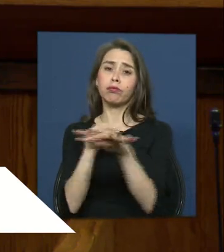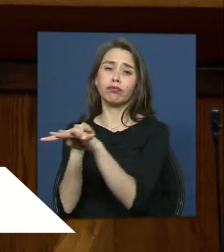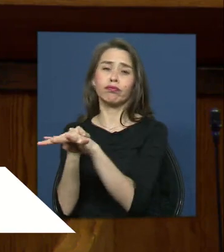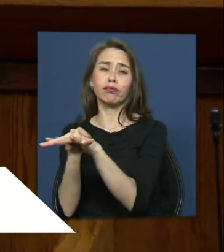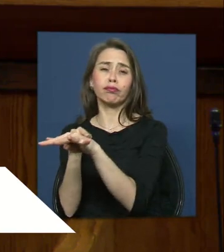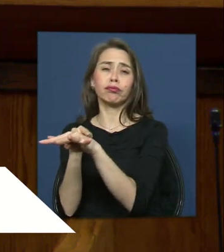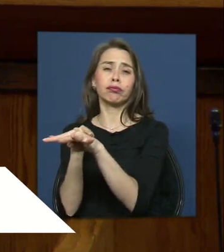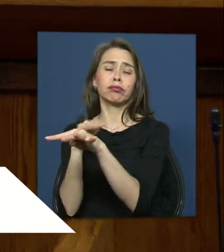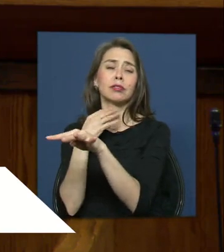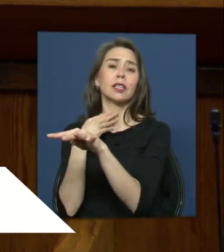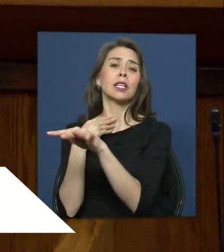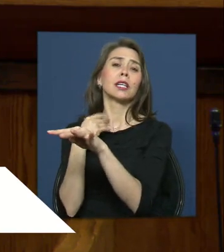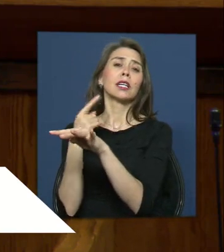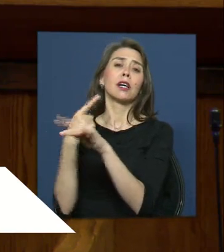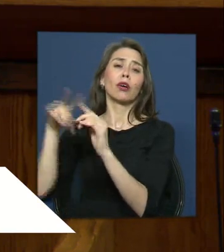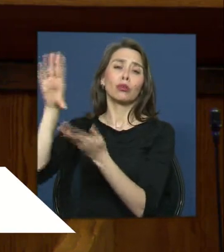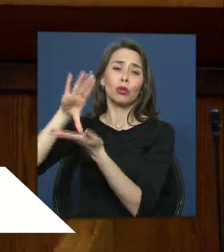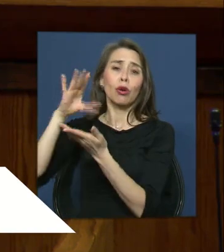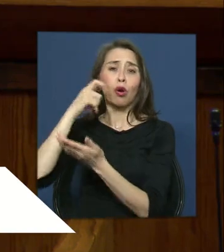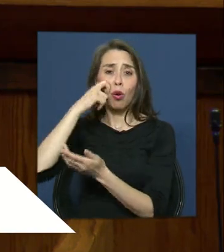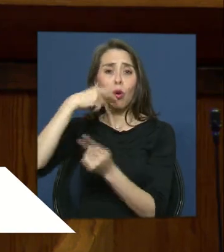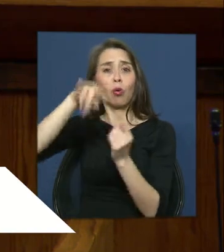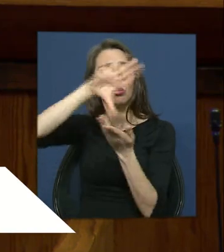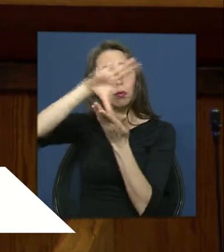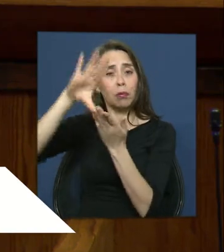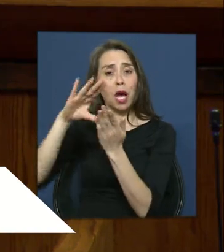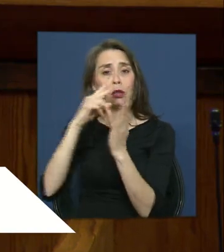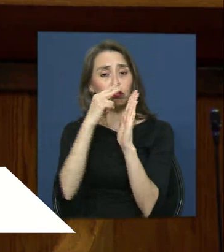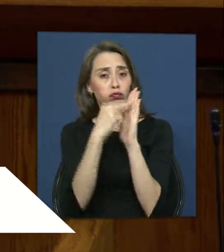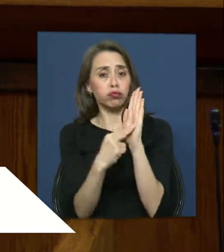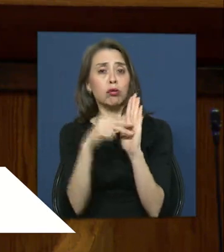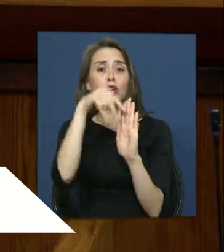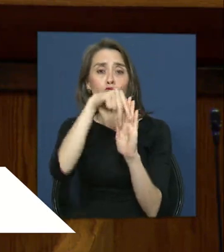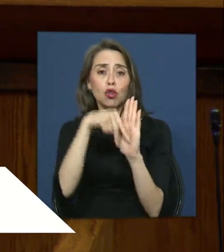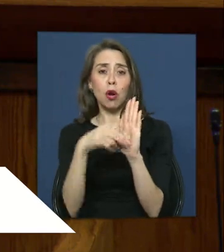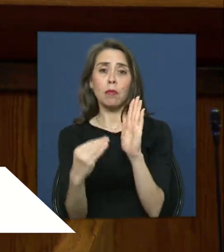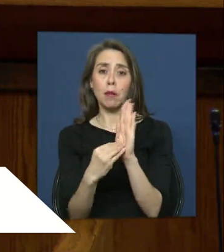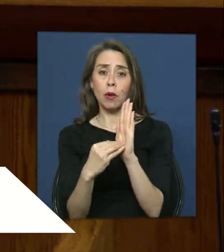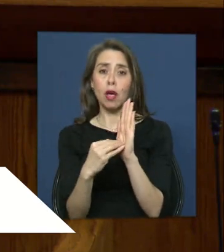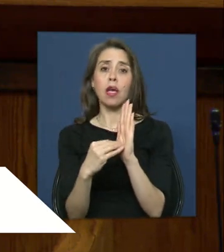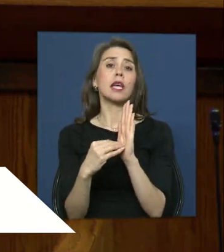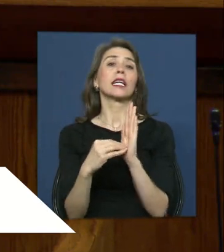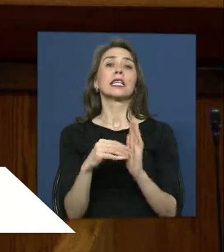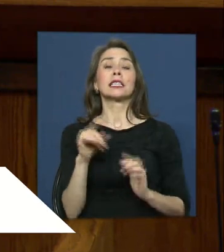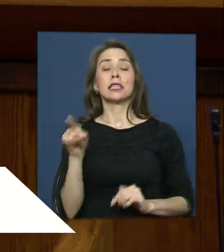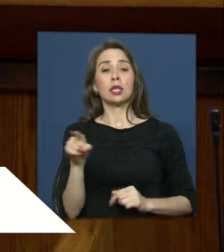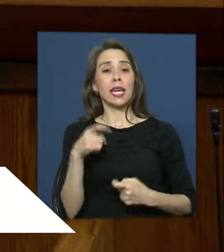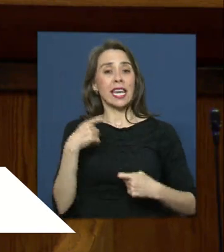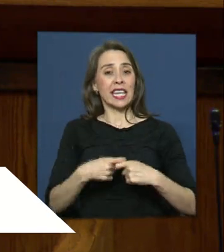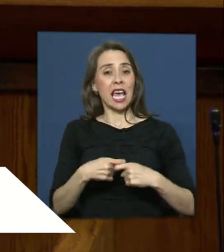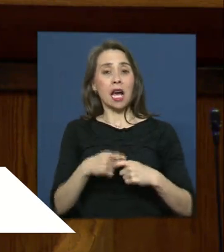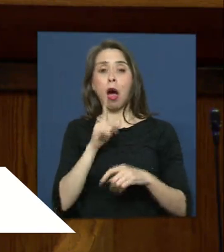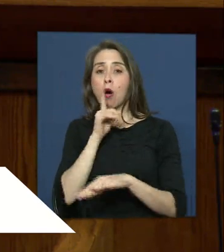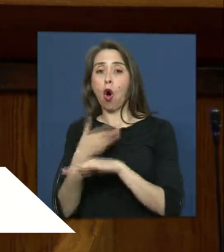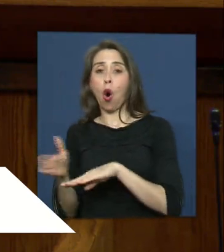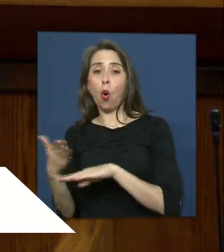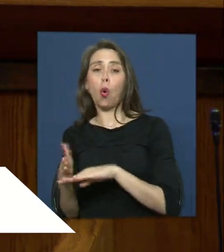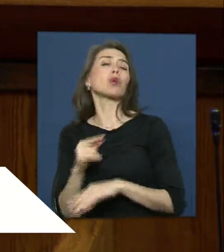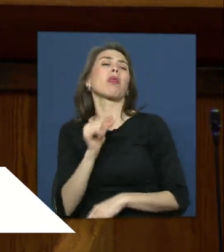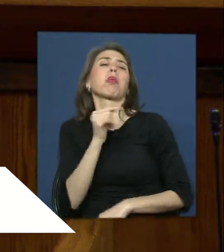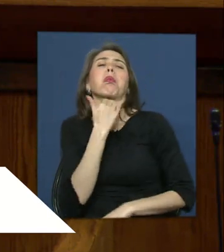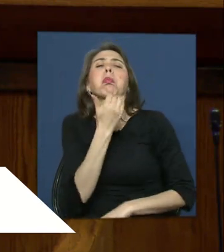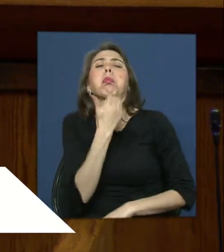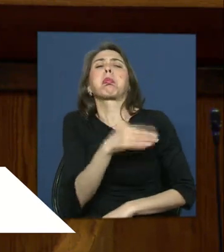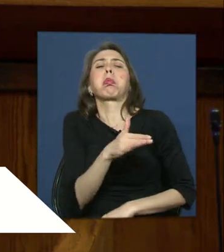la legislación comparada. Hay normas que tipifican como delito negar, ocultar o minimizar los crímenes